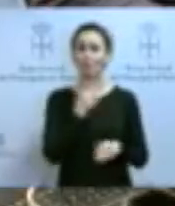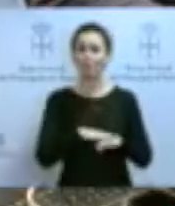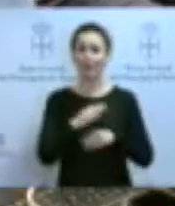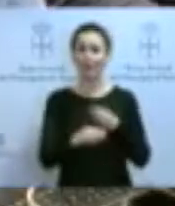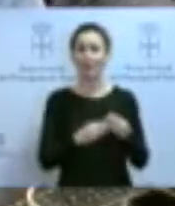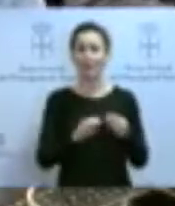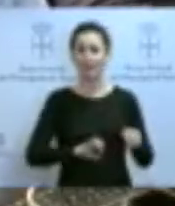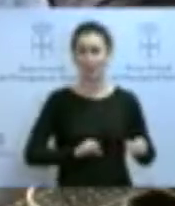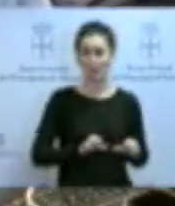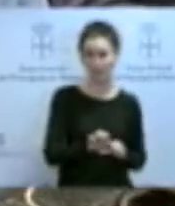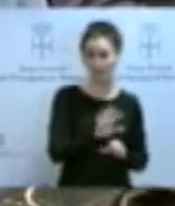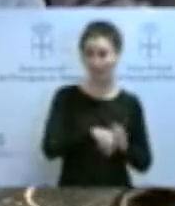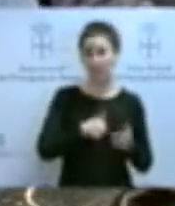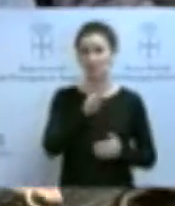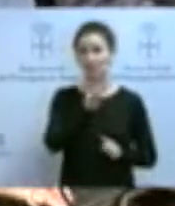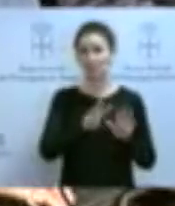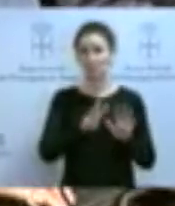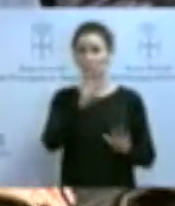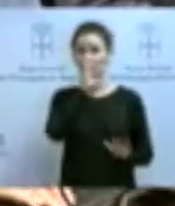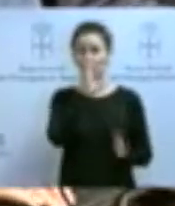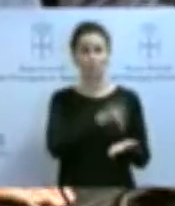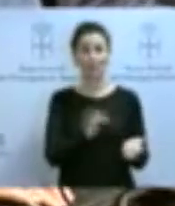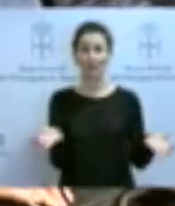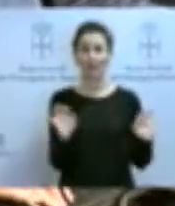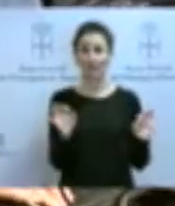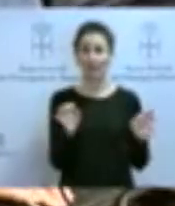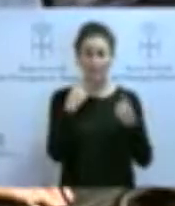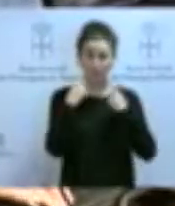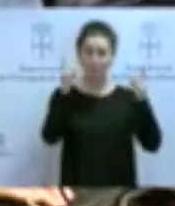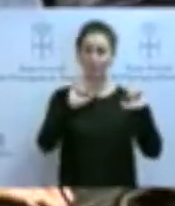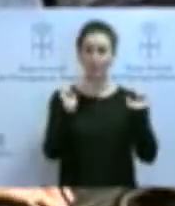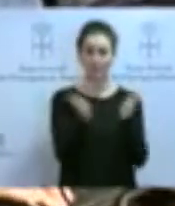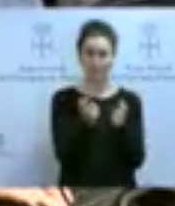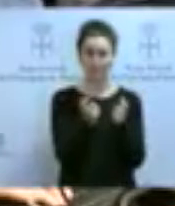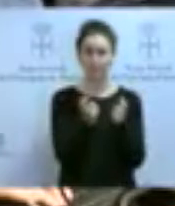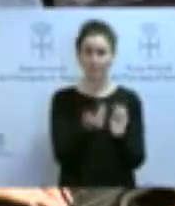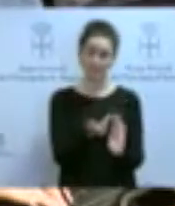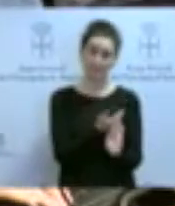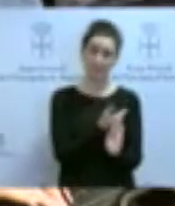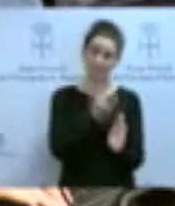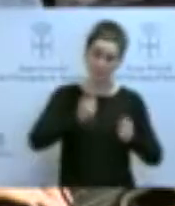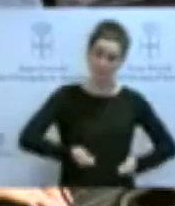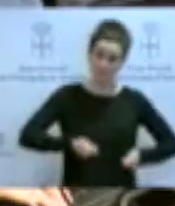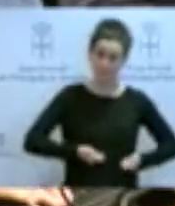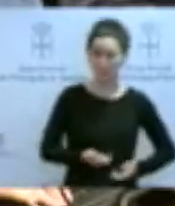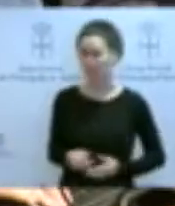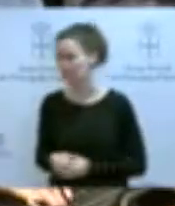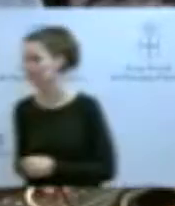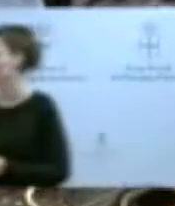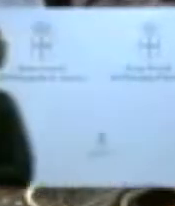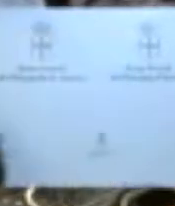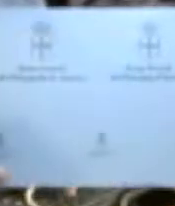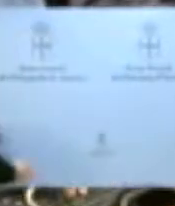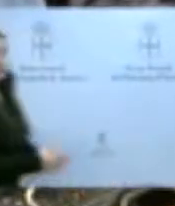partir de enero, pero no fue hasta el 28 de febrero cuando tuvo lugar la prometida reunión, después de algunas insistencias. En ella comentó usted